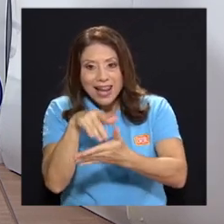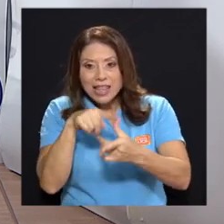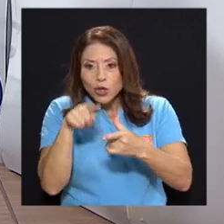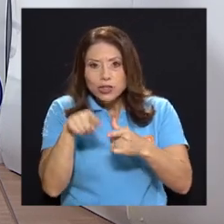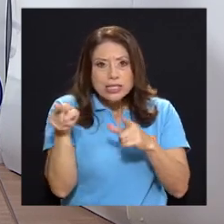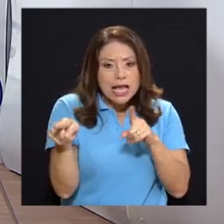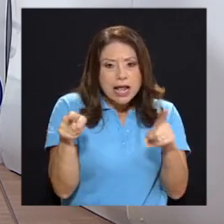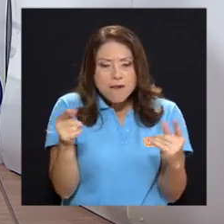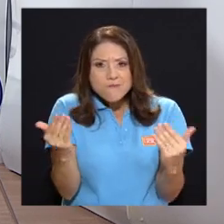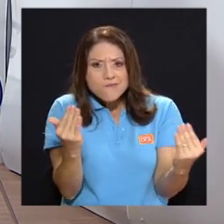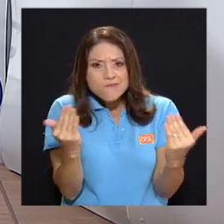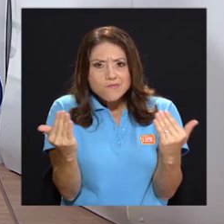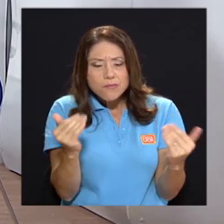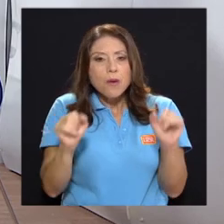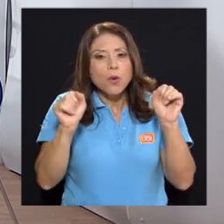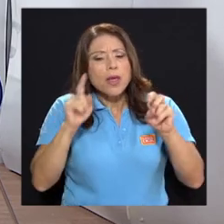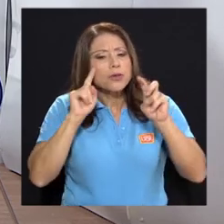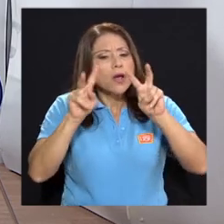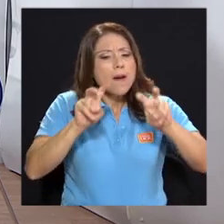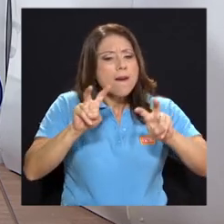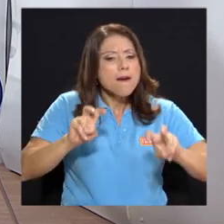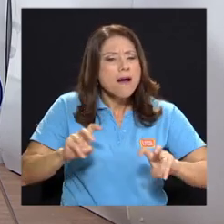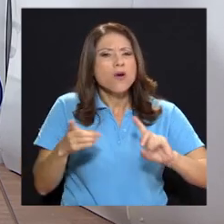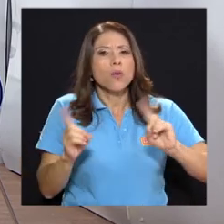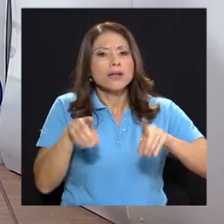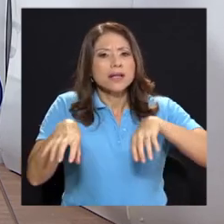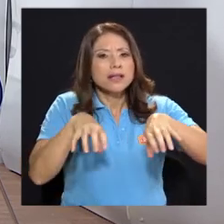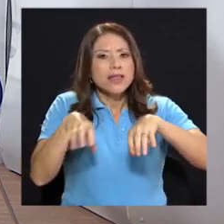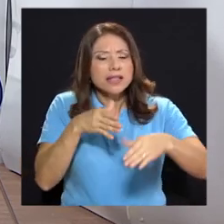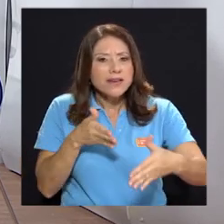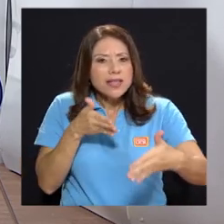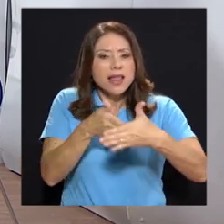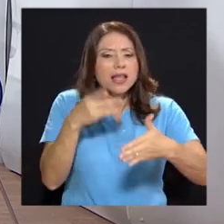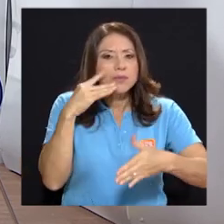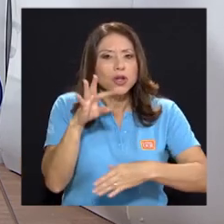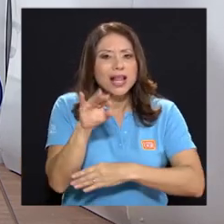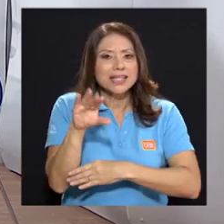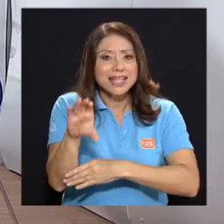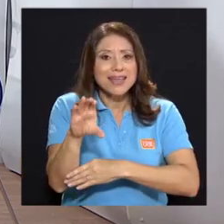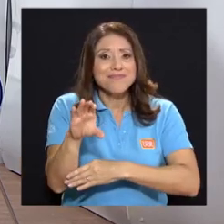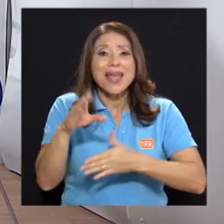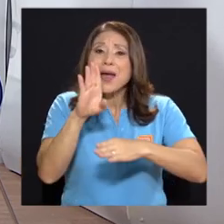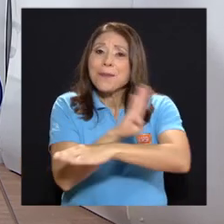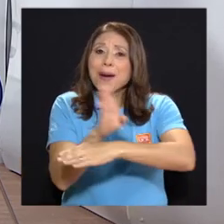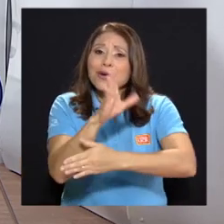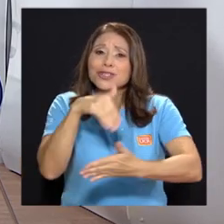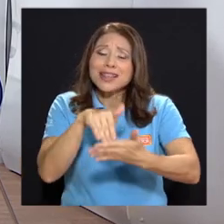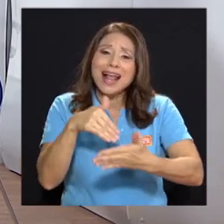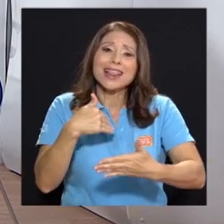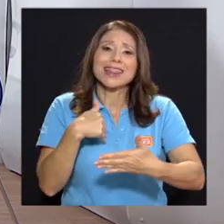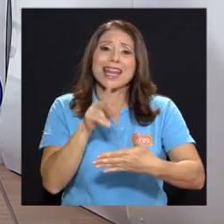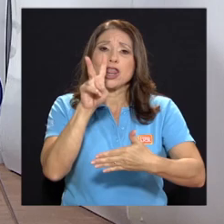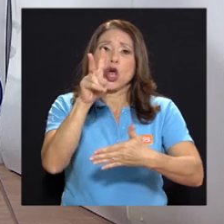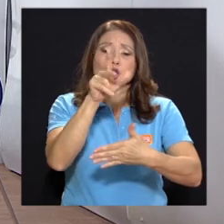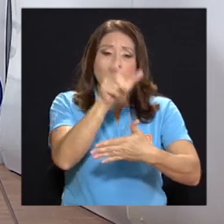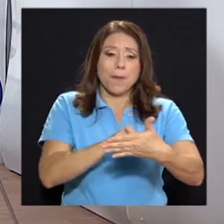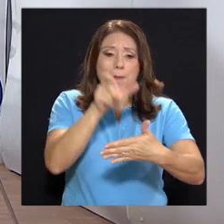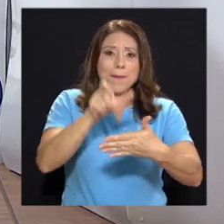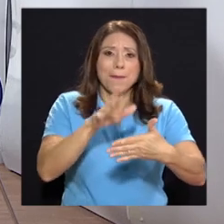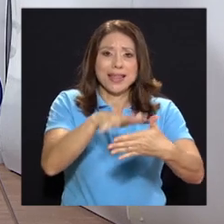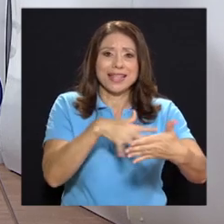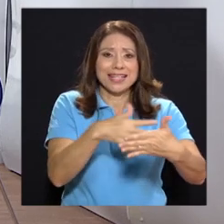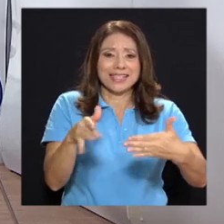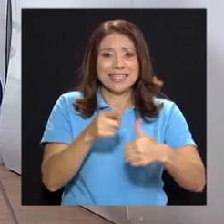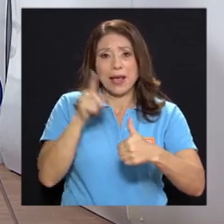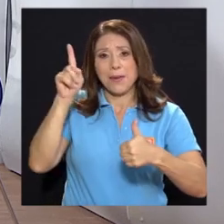ver las actividades afectadas por el teléfono lamentablemente banco central tiene dos matrices la de 1991 con la cual se colgaron todas las